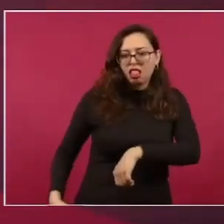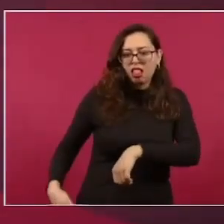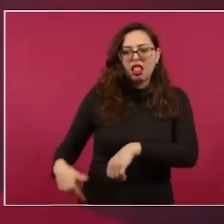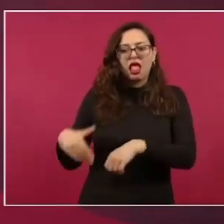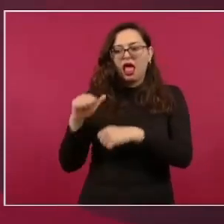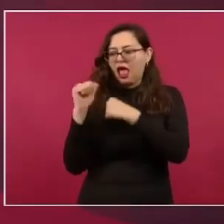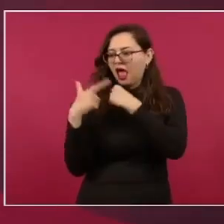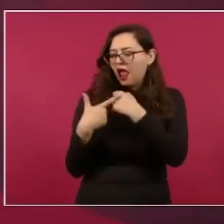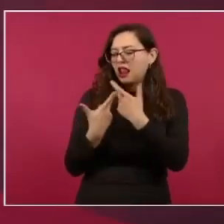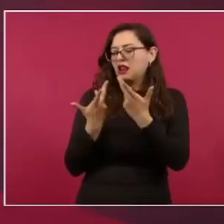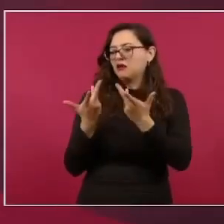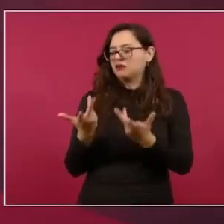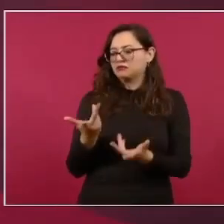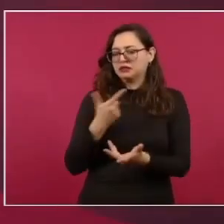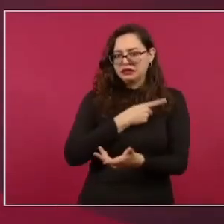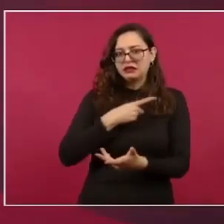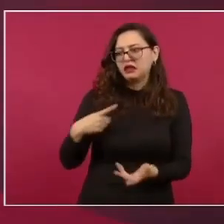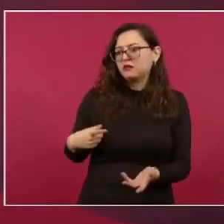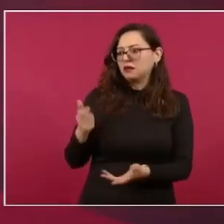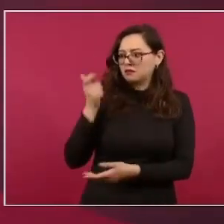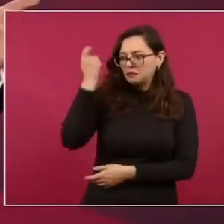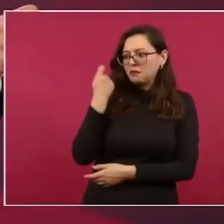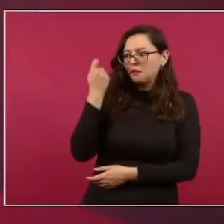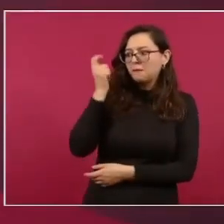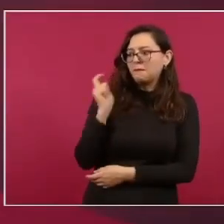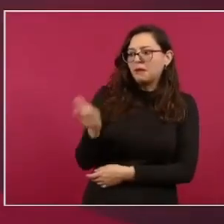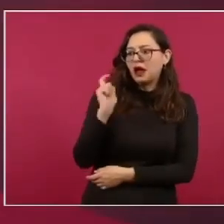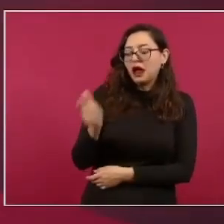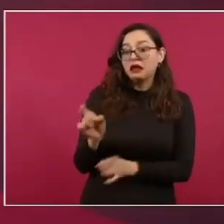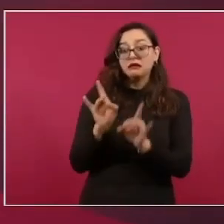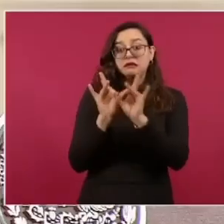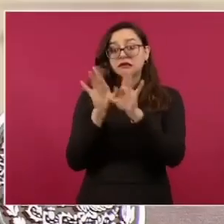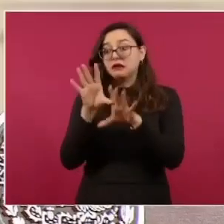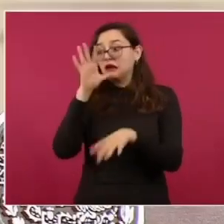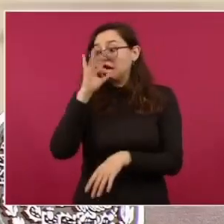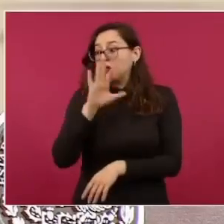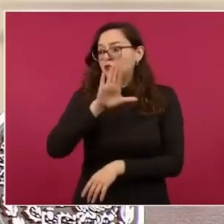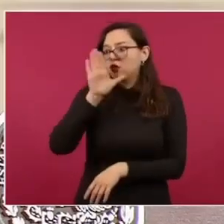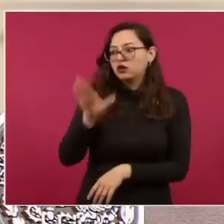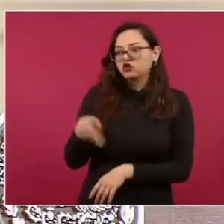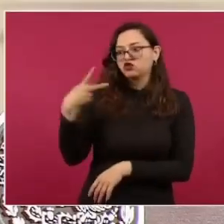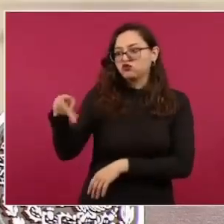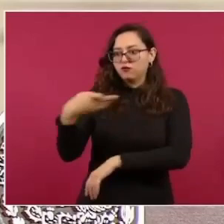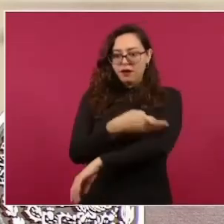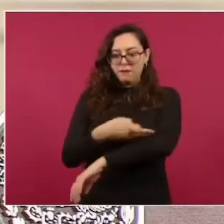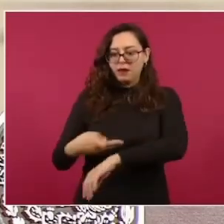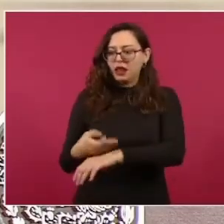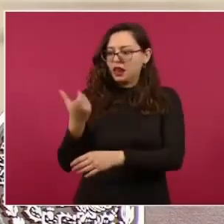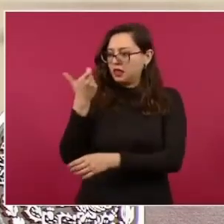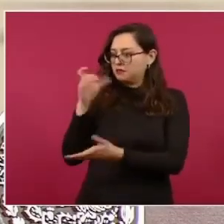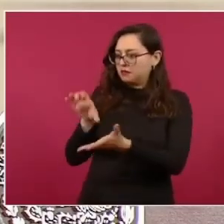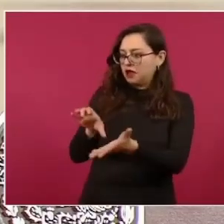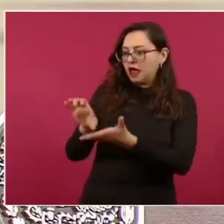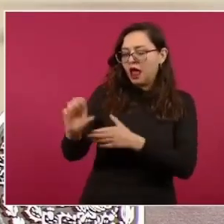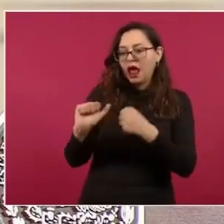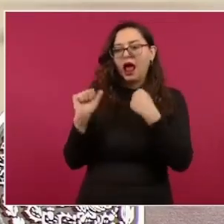la vida al servicio de alguna empresa. Y así, en la Revolución Constitucionalista, en la soberana Convención de Aguascalientes,